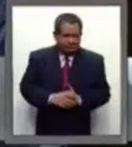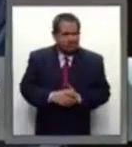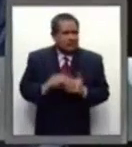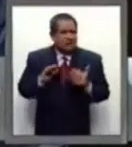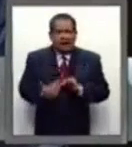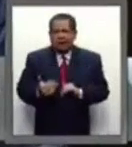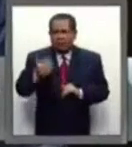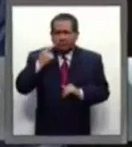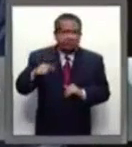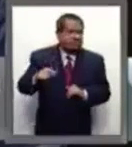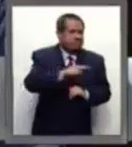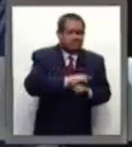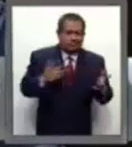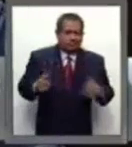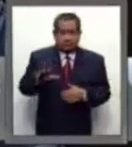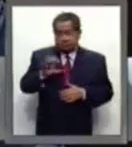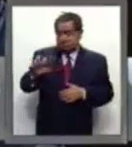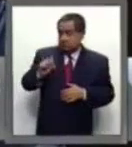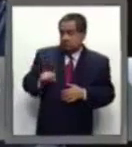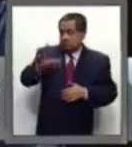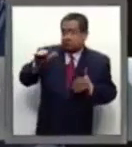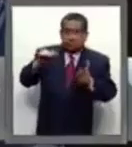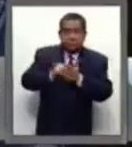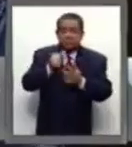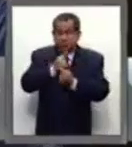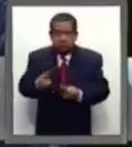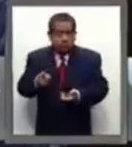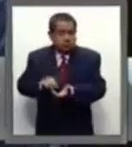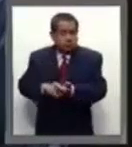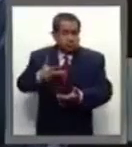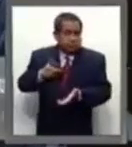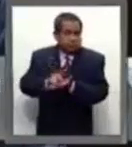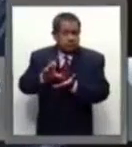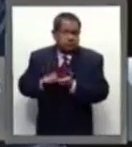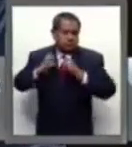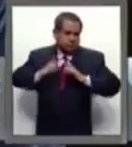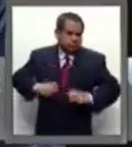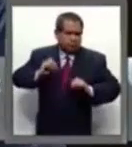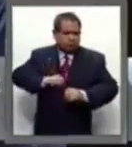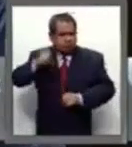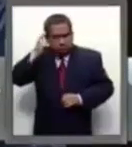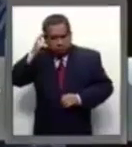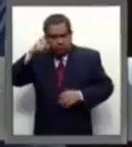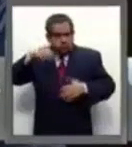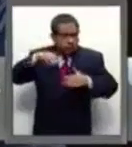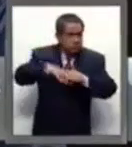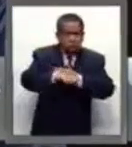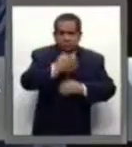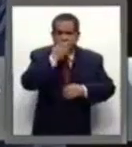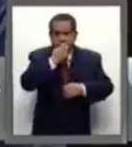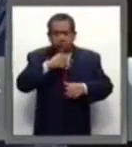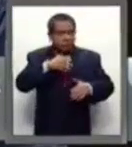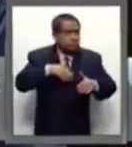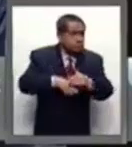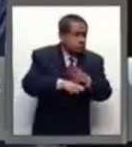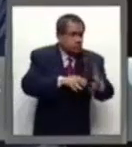especial impiden que los 565.000 niños que presentan algún problema físico o mental acudan a la escuela,